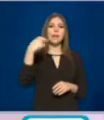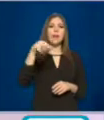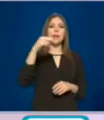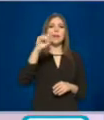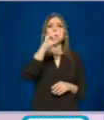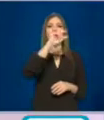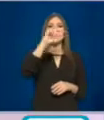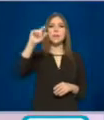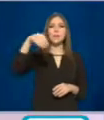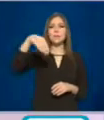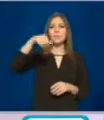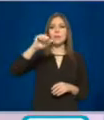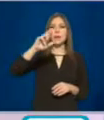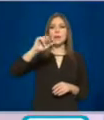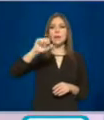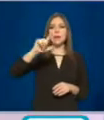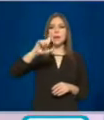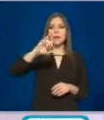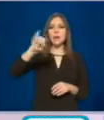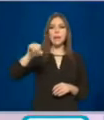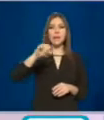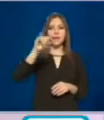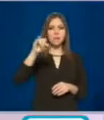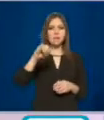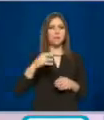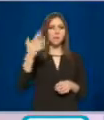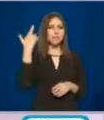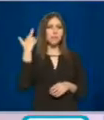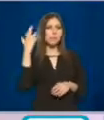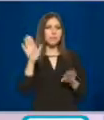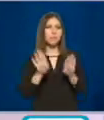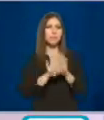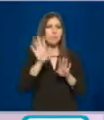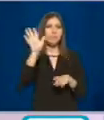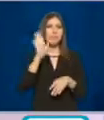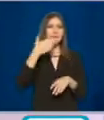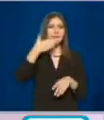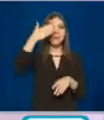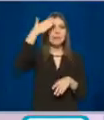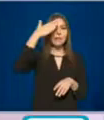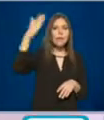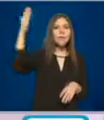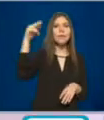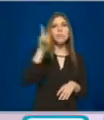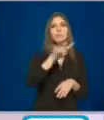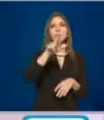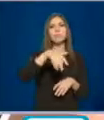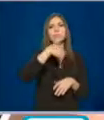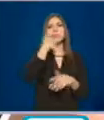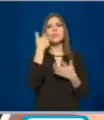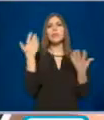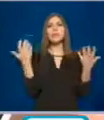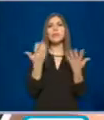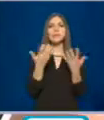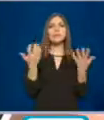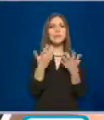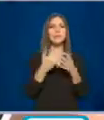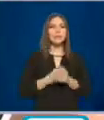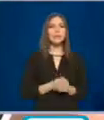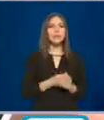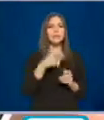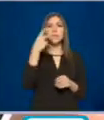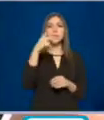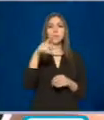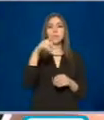Maralej. Se oye como medio arabesca la cosa. Ellas trataron Sí. de hacer una marca. La marca tiene que ser